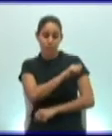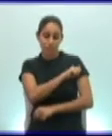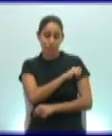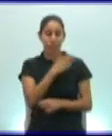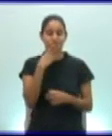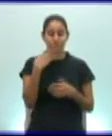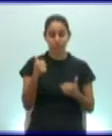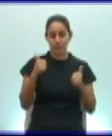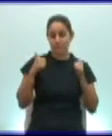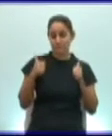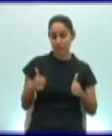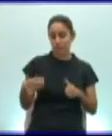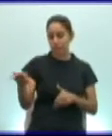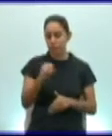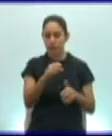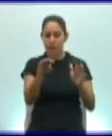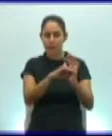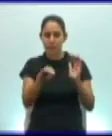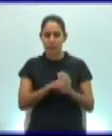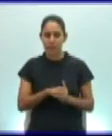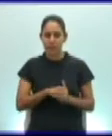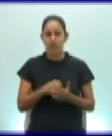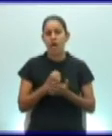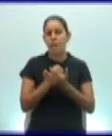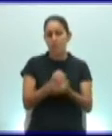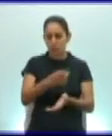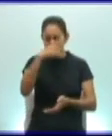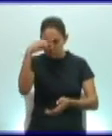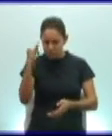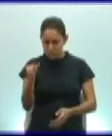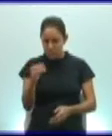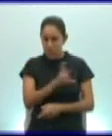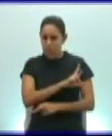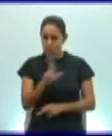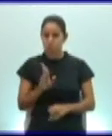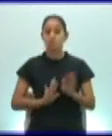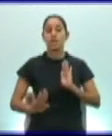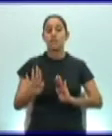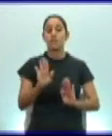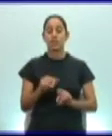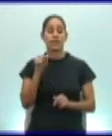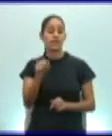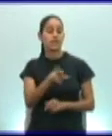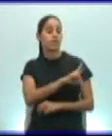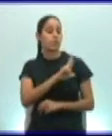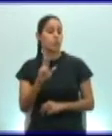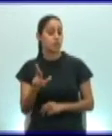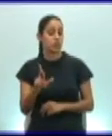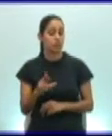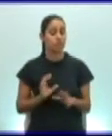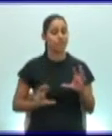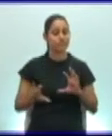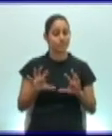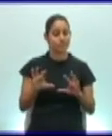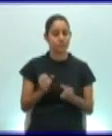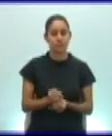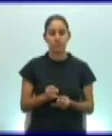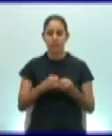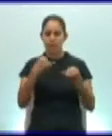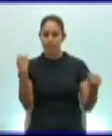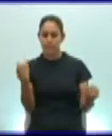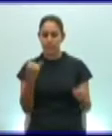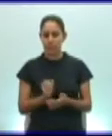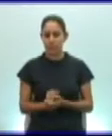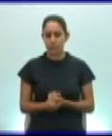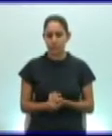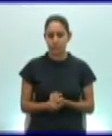por todas estas medidas apoyan la revolución y se defiende esa revolución de estos ataques del imperialismo y la contrarrevolución. O sea